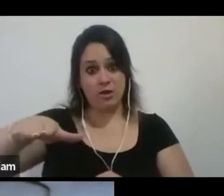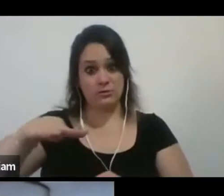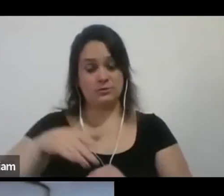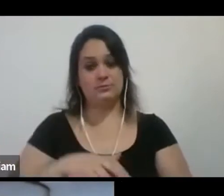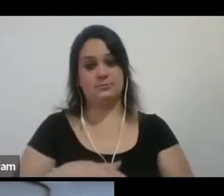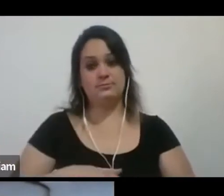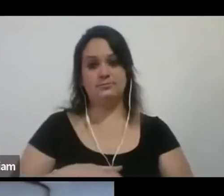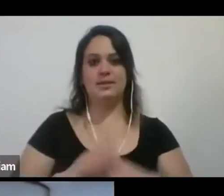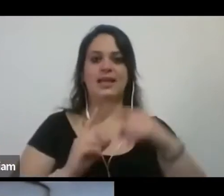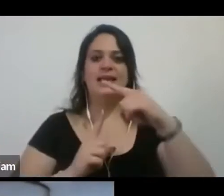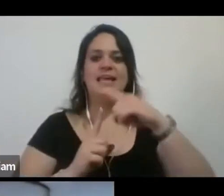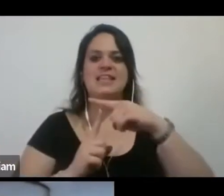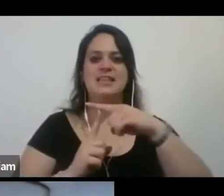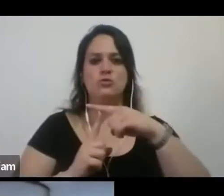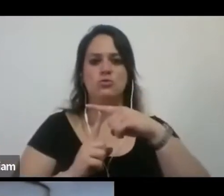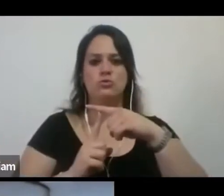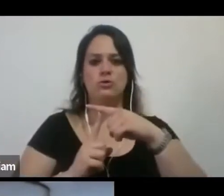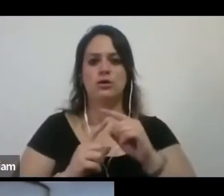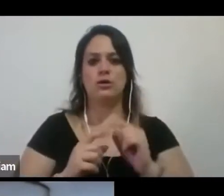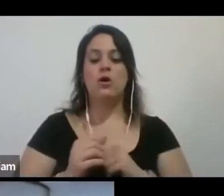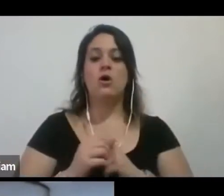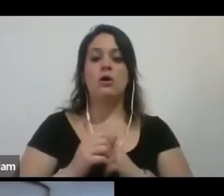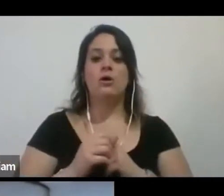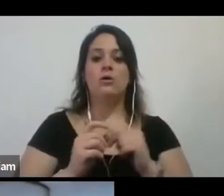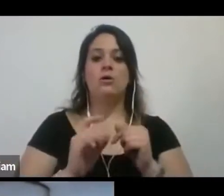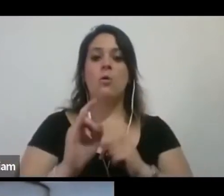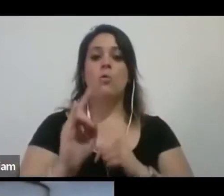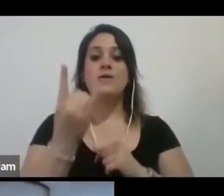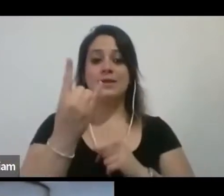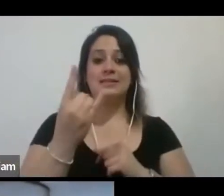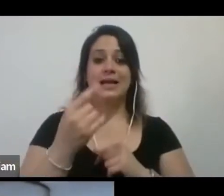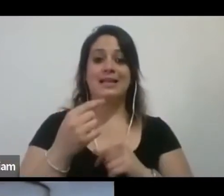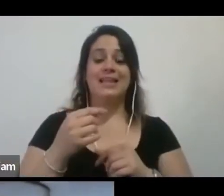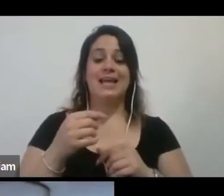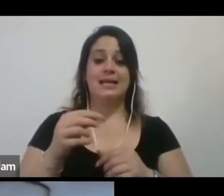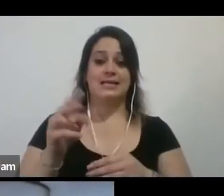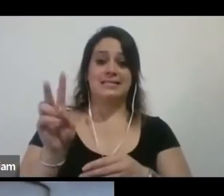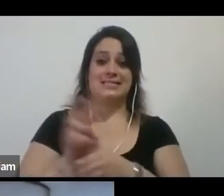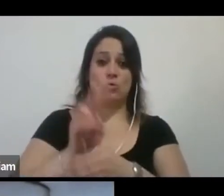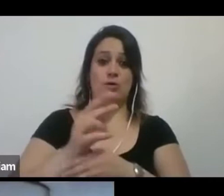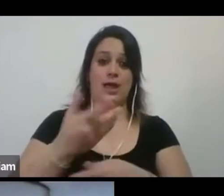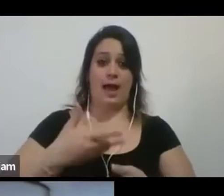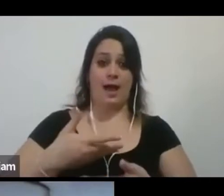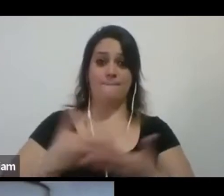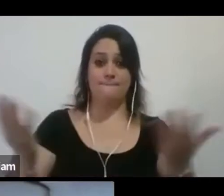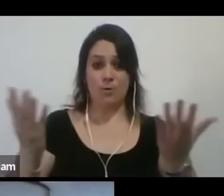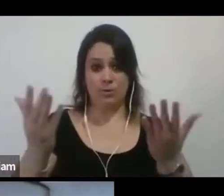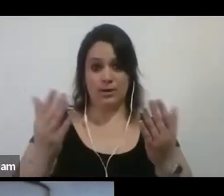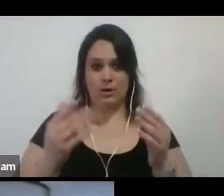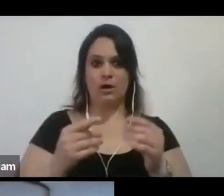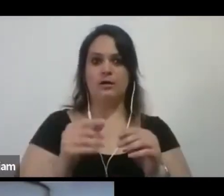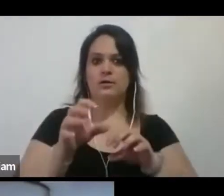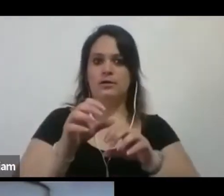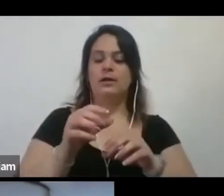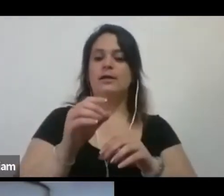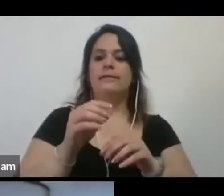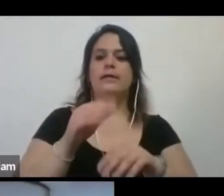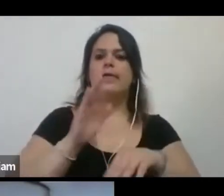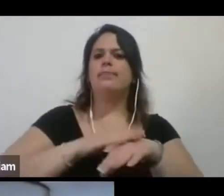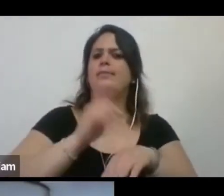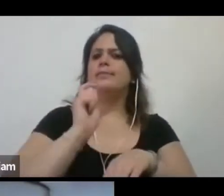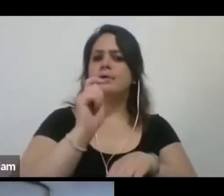el Instituto Universitario de Seguridad Pública, dependiente de la UNCuyo también.